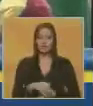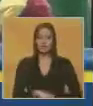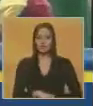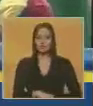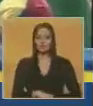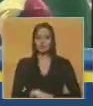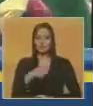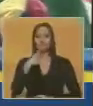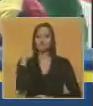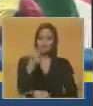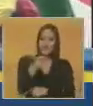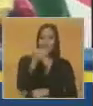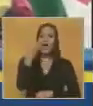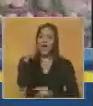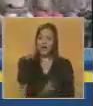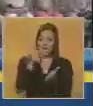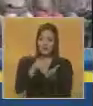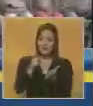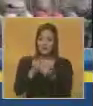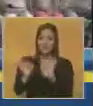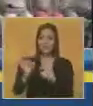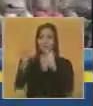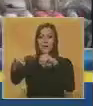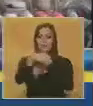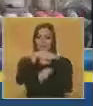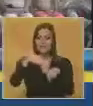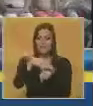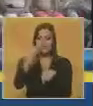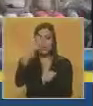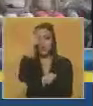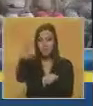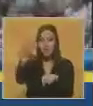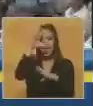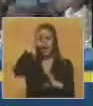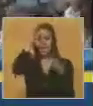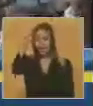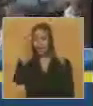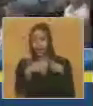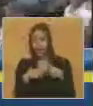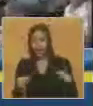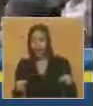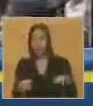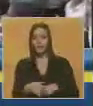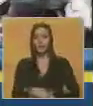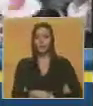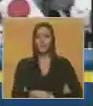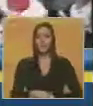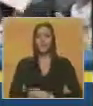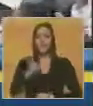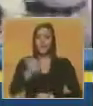El mandatario local contó con la participación especial del ministro consejero de la Embajada de Japón, Takashi